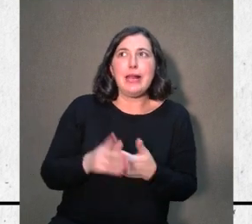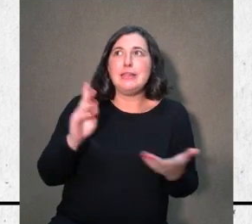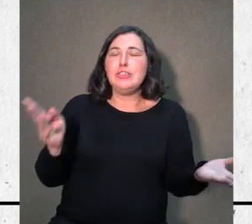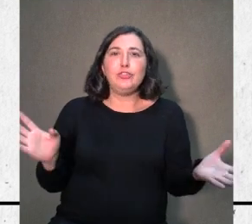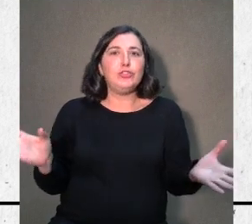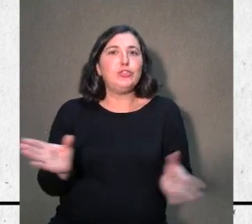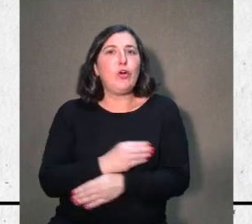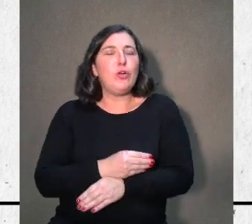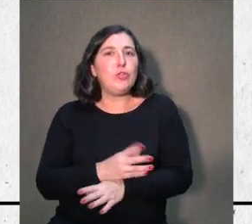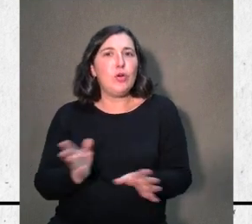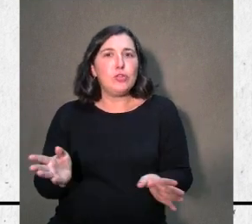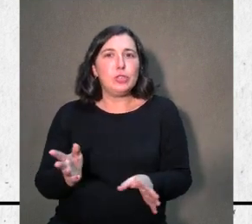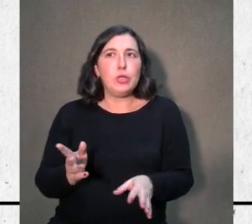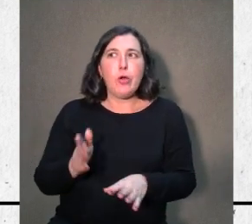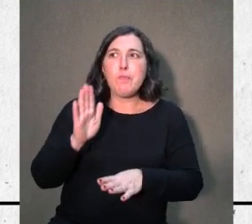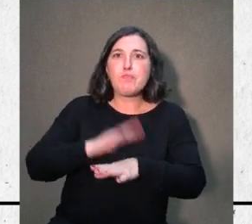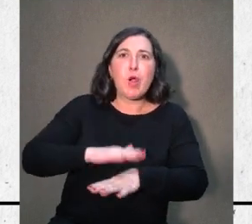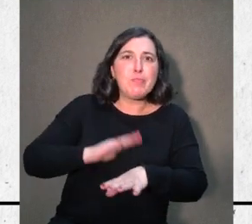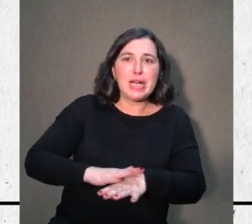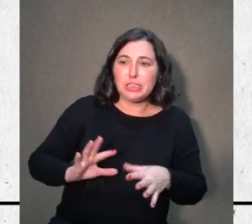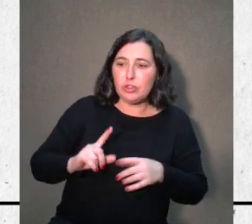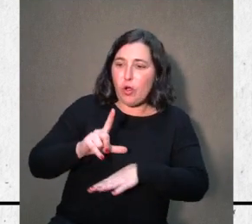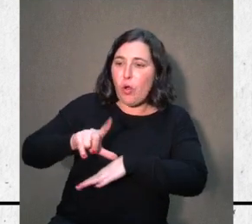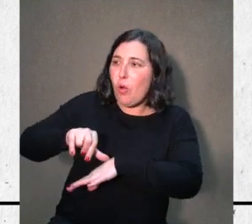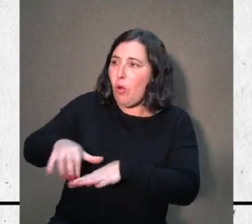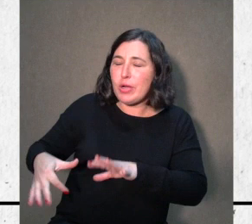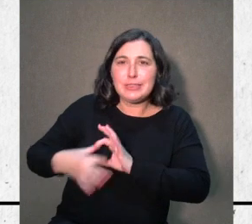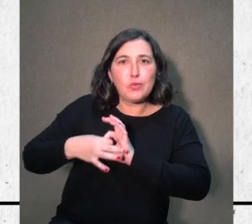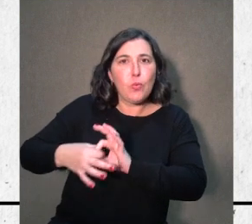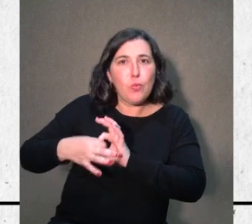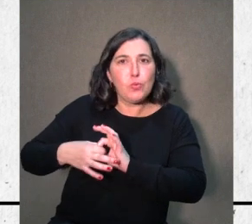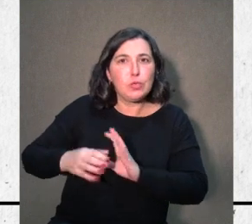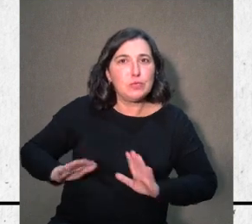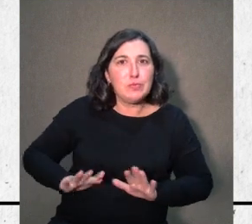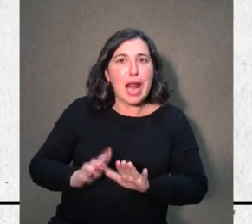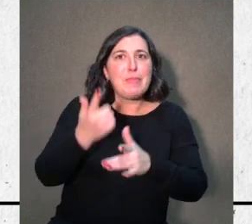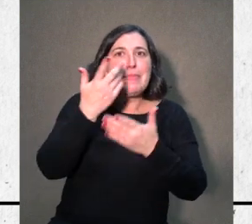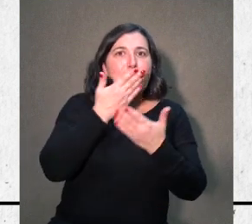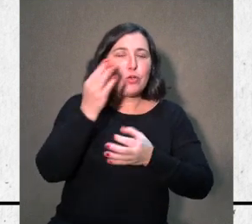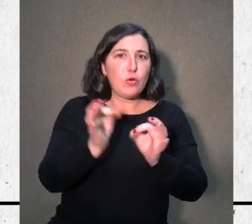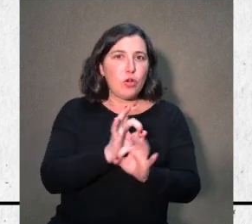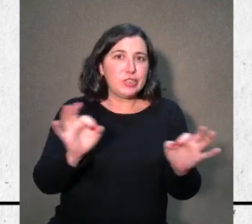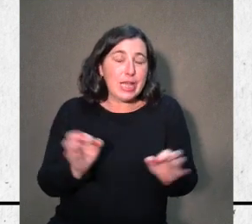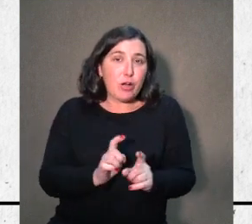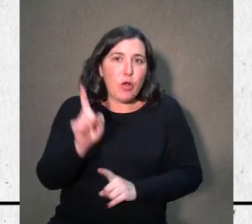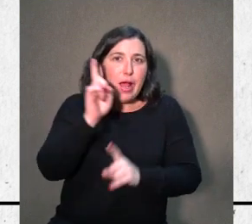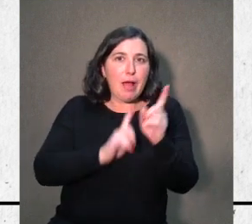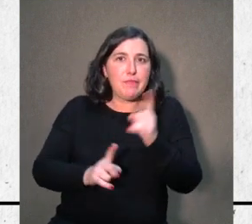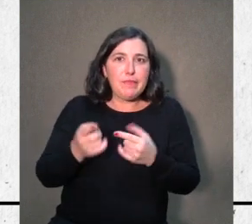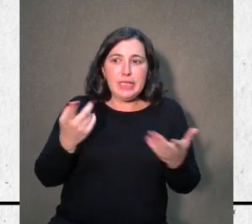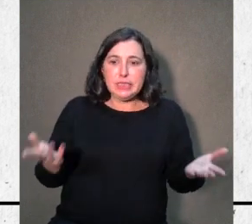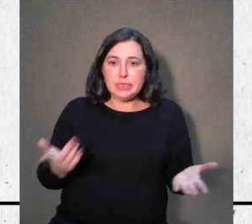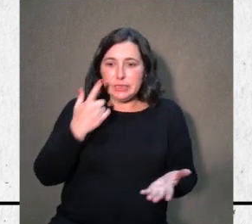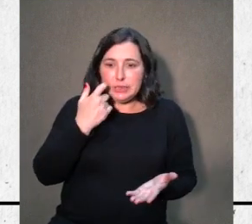y terminás viviendo tantas horas con esa gente. Realmente para preparar un concierto que incluso hay veces que los